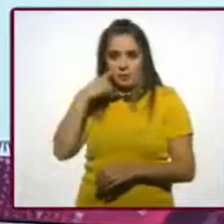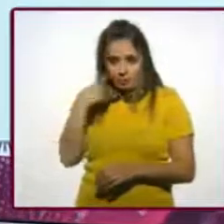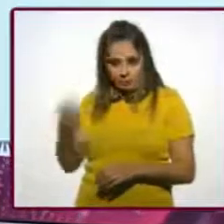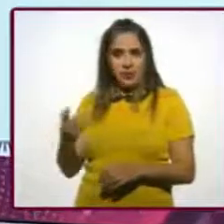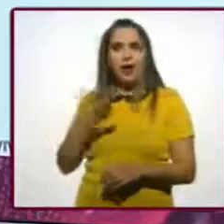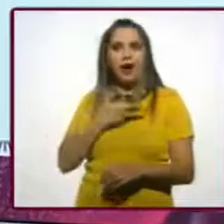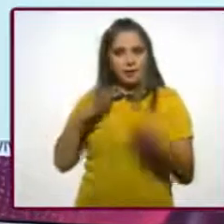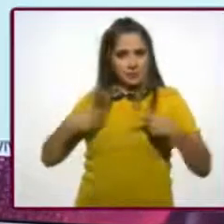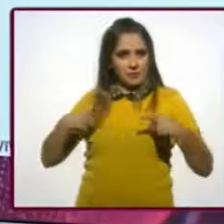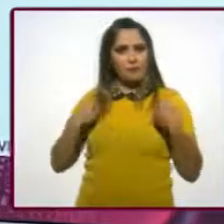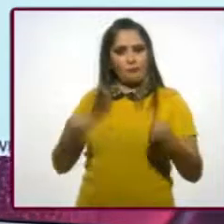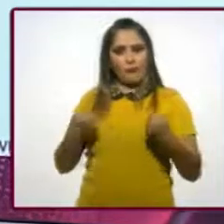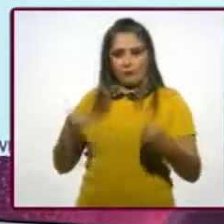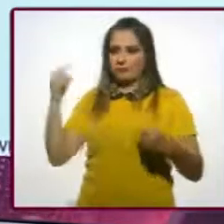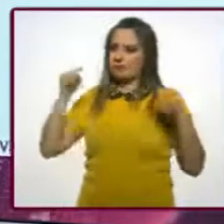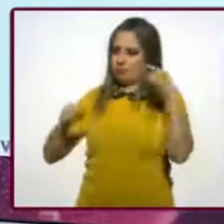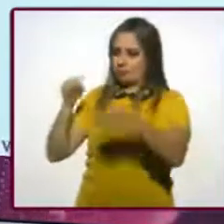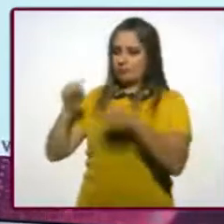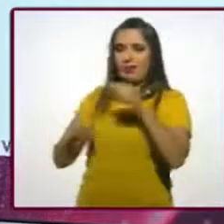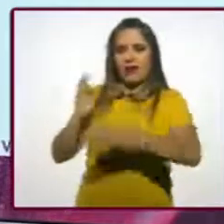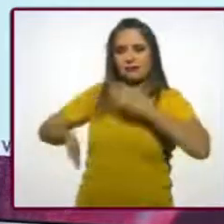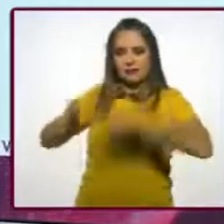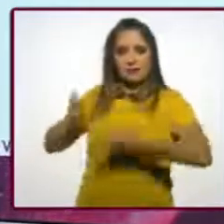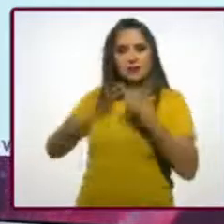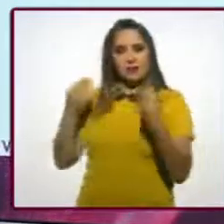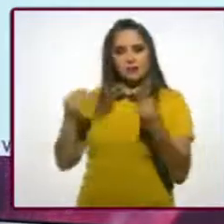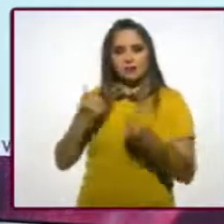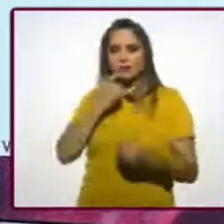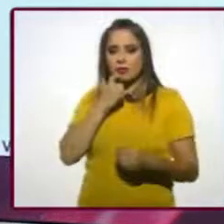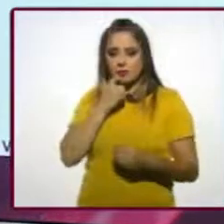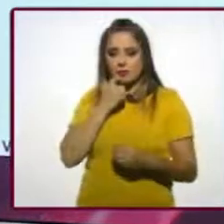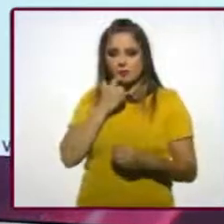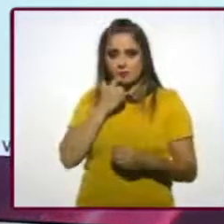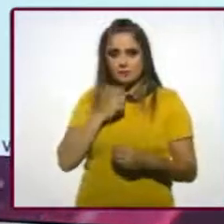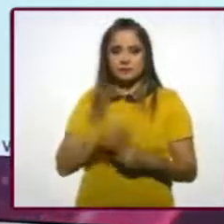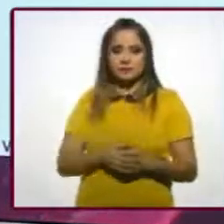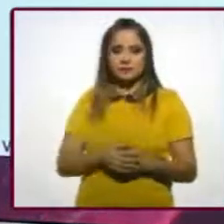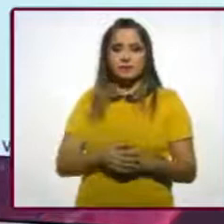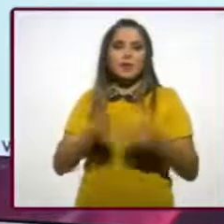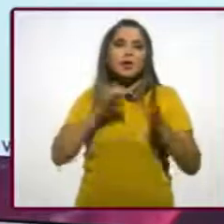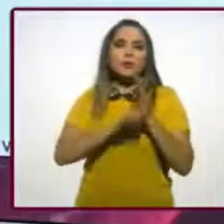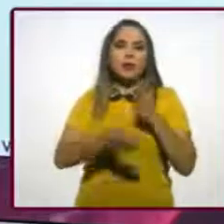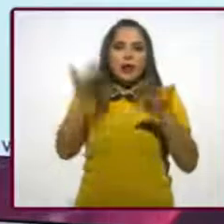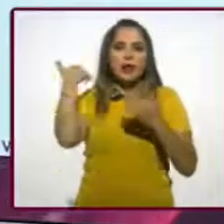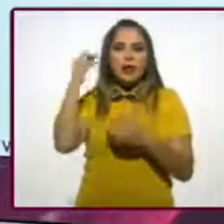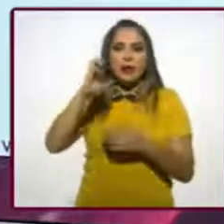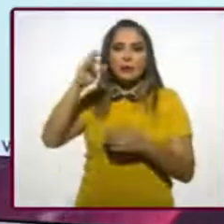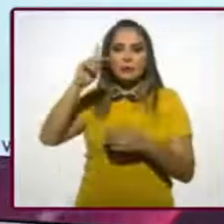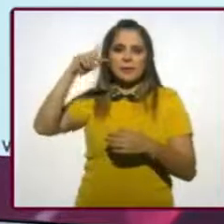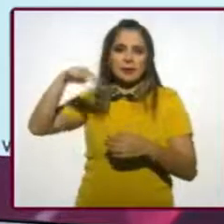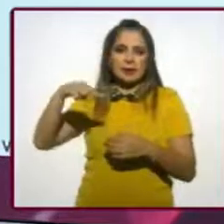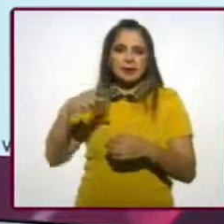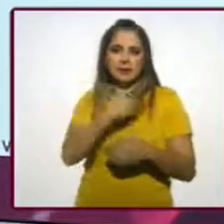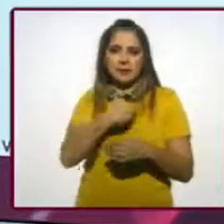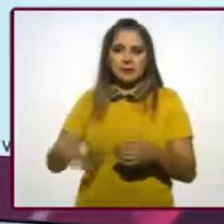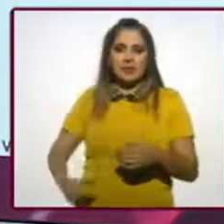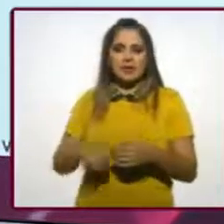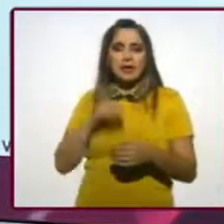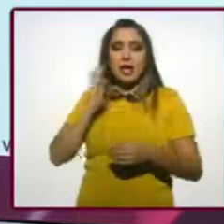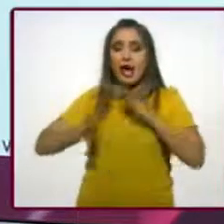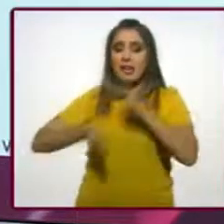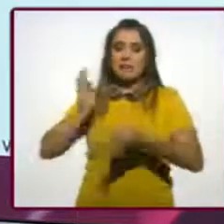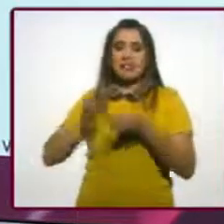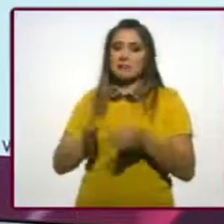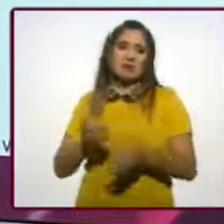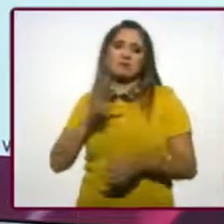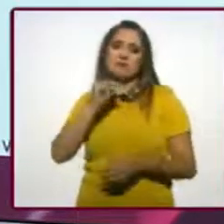Lo que pasaba, por ejemplo, con el expresidente Peña es que el desaprueba mucho era muy intenso, por ejemplo. Entonces no era nada más la suma del dato, era la intensidad de